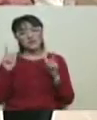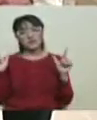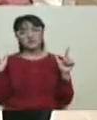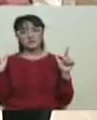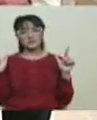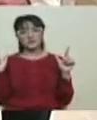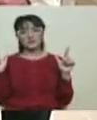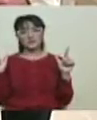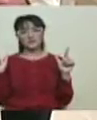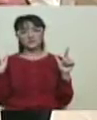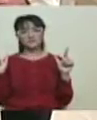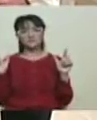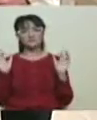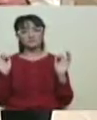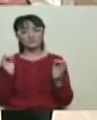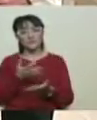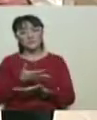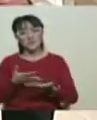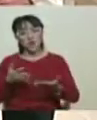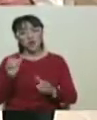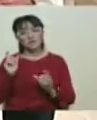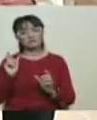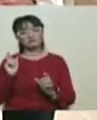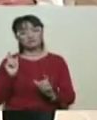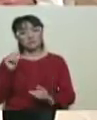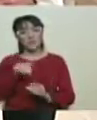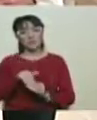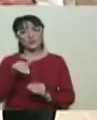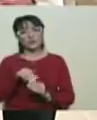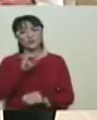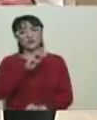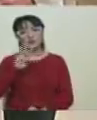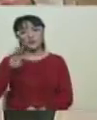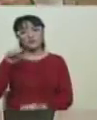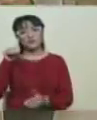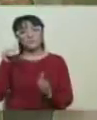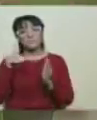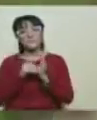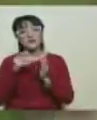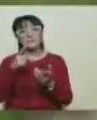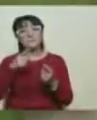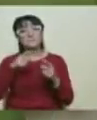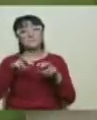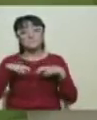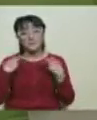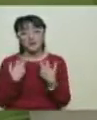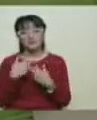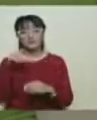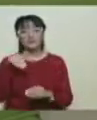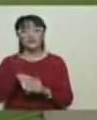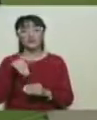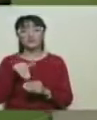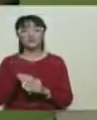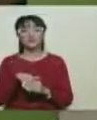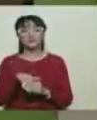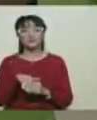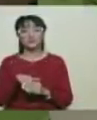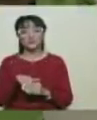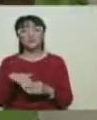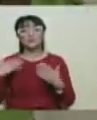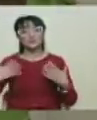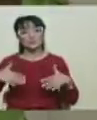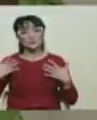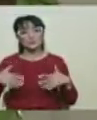transparente. Son millones que están votando, 34.000 mesas. ¿Qué verle la cara a 34.000